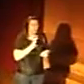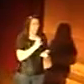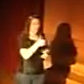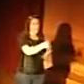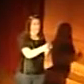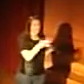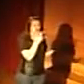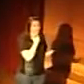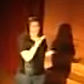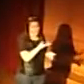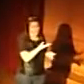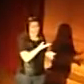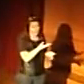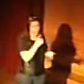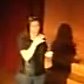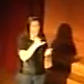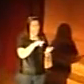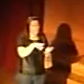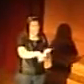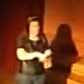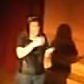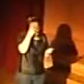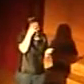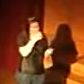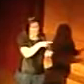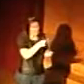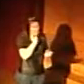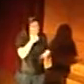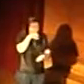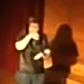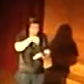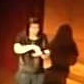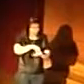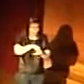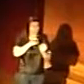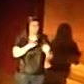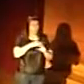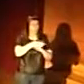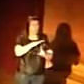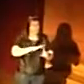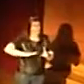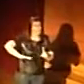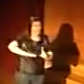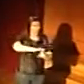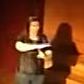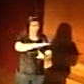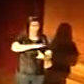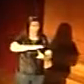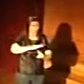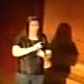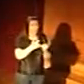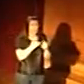montpier con motivo de las bodas de las bodas reales la ciudad se convierte en escenario de acontecimientos